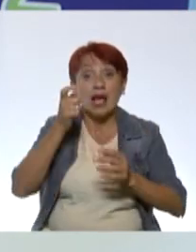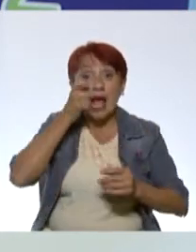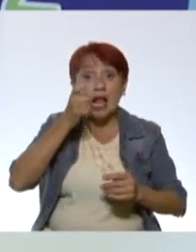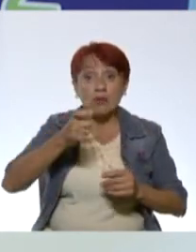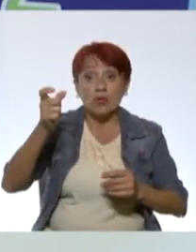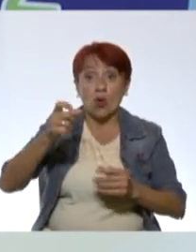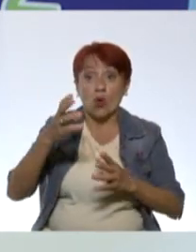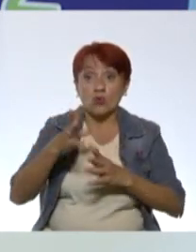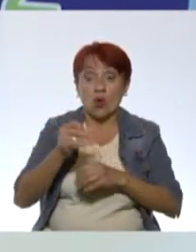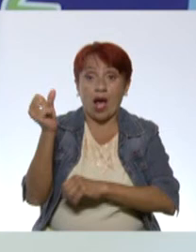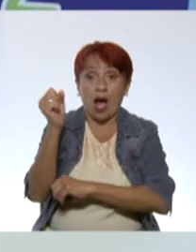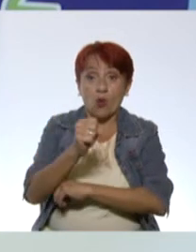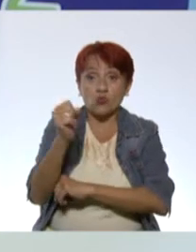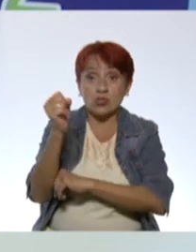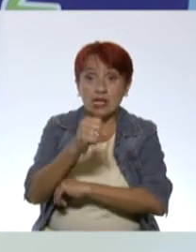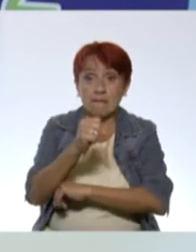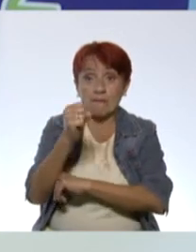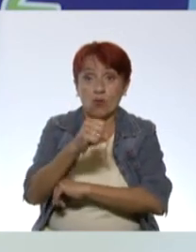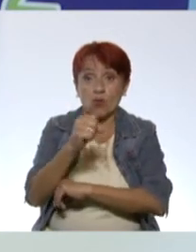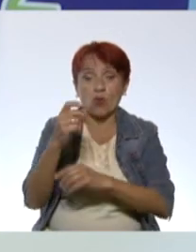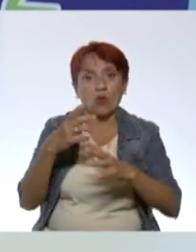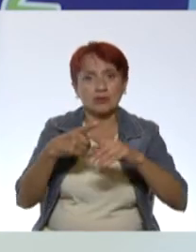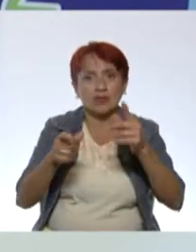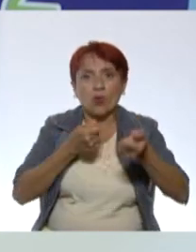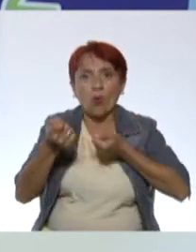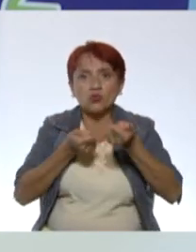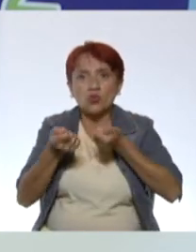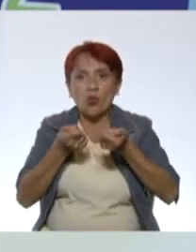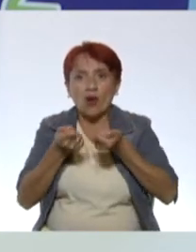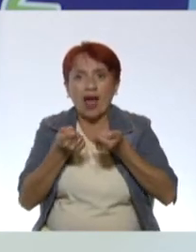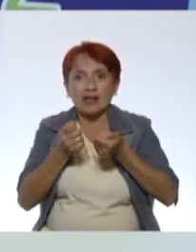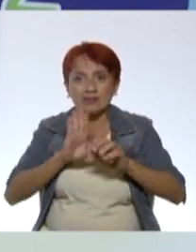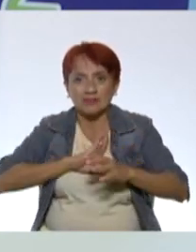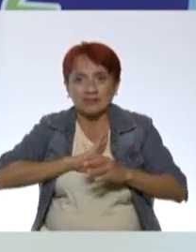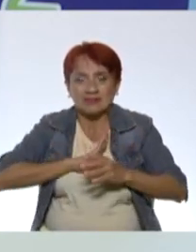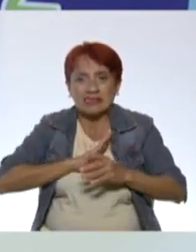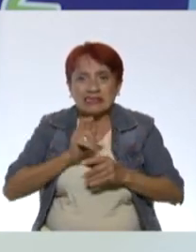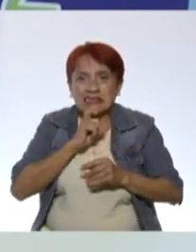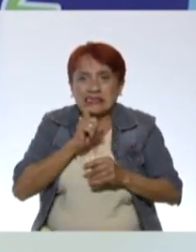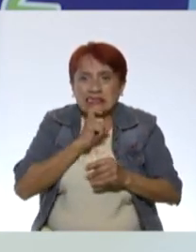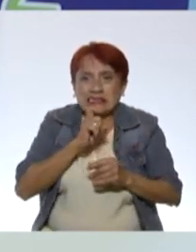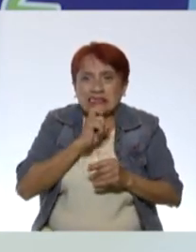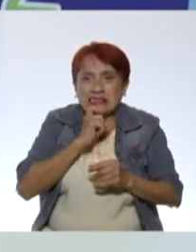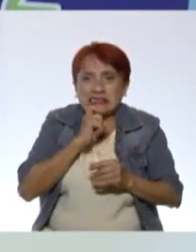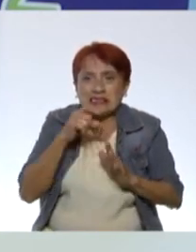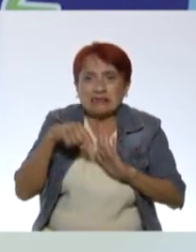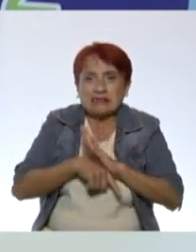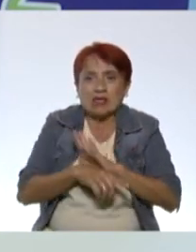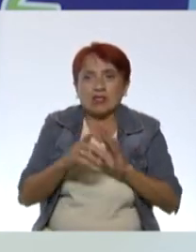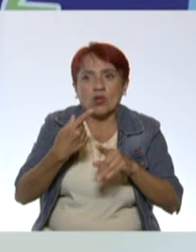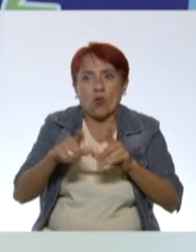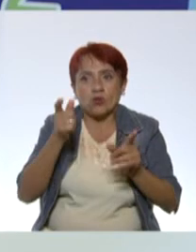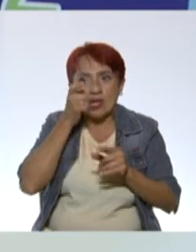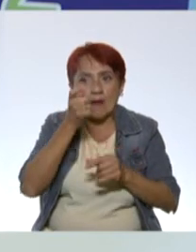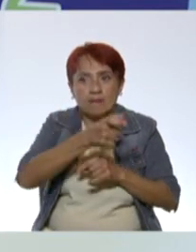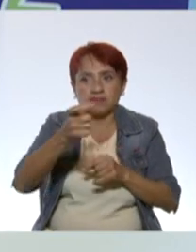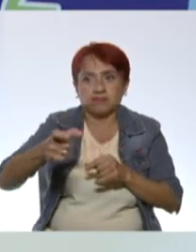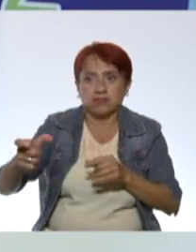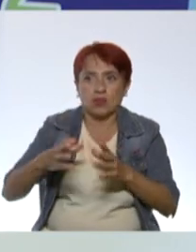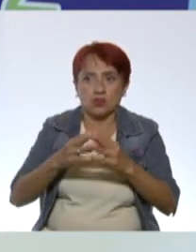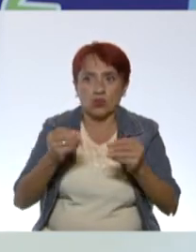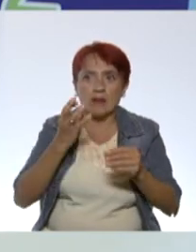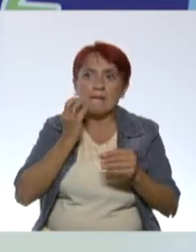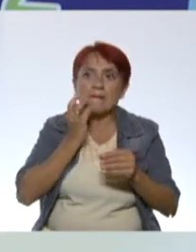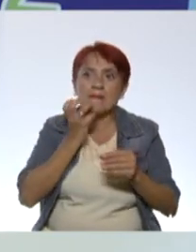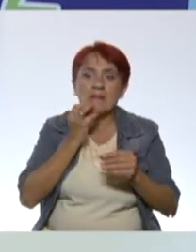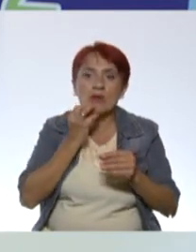Para la población con la condición de autismo, controlar sus impulsos suele ser a veces un poco más difícil que para el resto de la población.